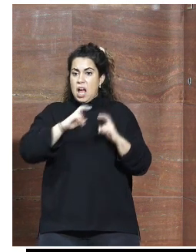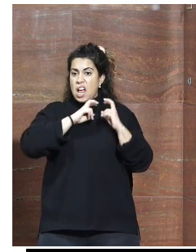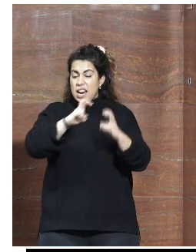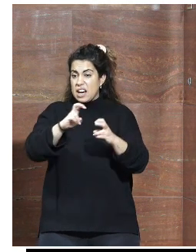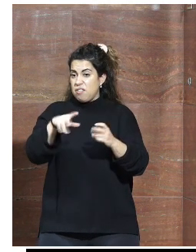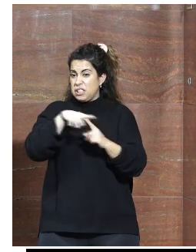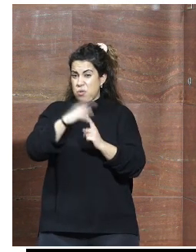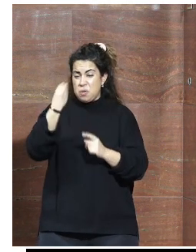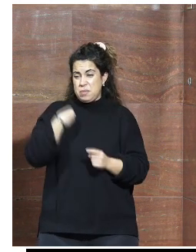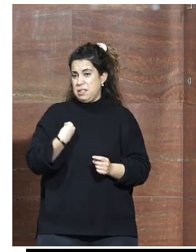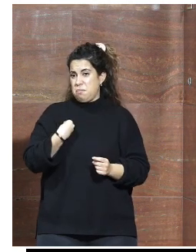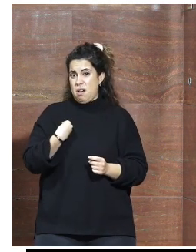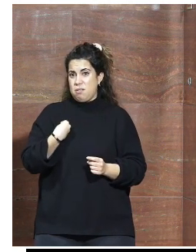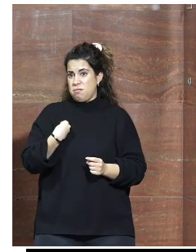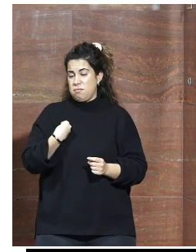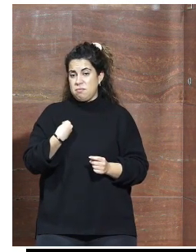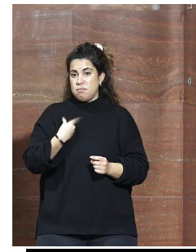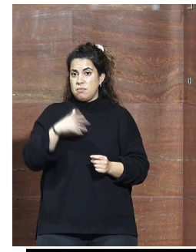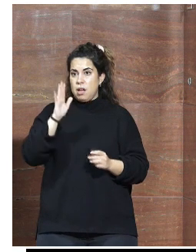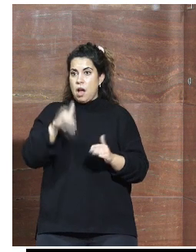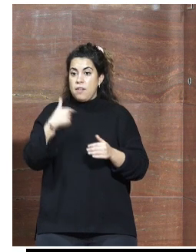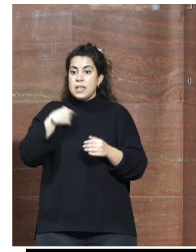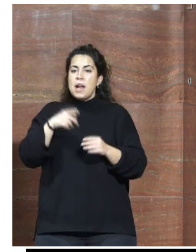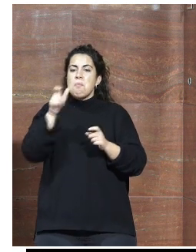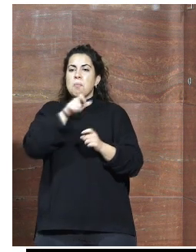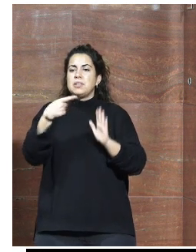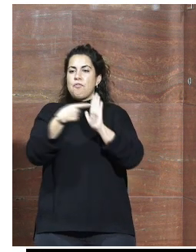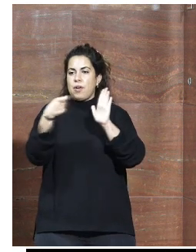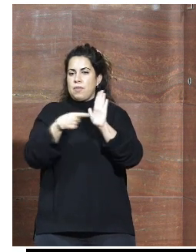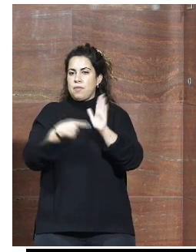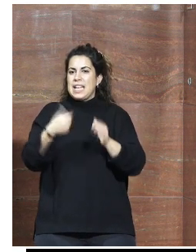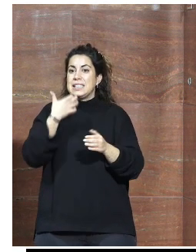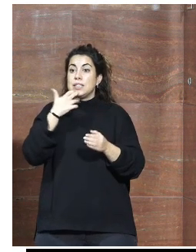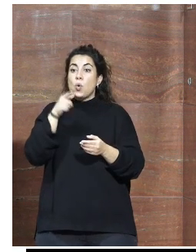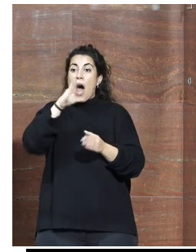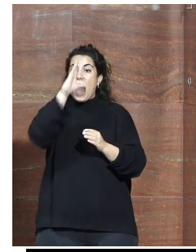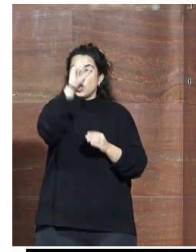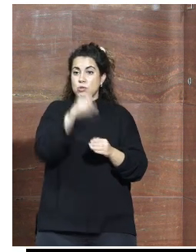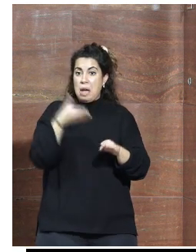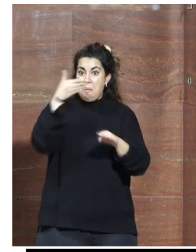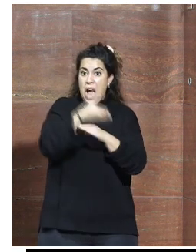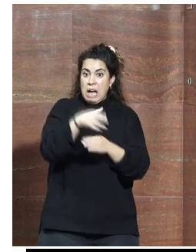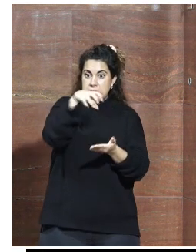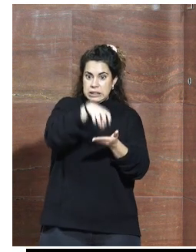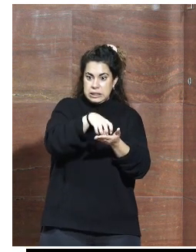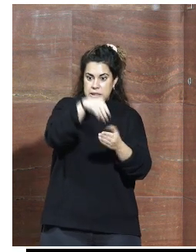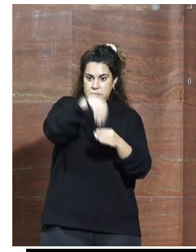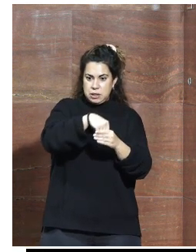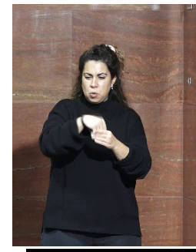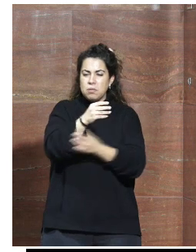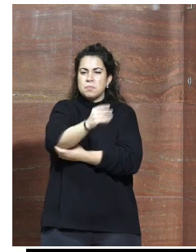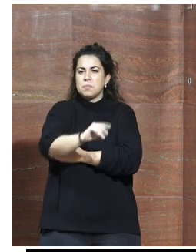mismo. Renfe también llegó un momento que empezó a quitar la gente. Si vas a la estación de Atocha ahora mismo, en la parte de los